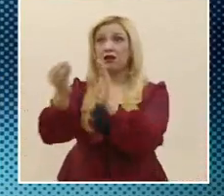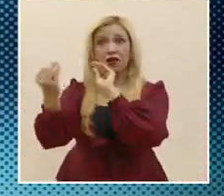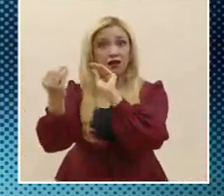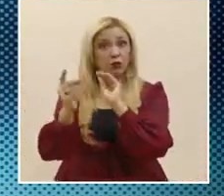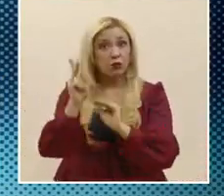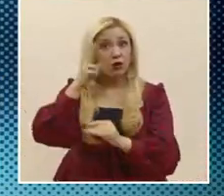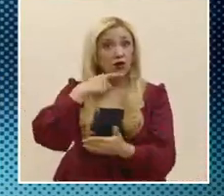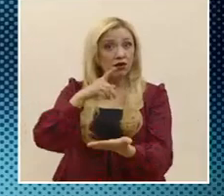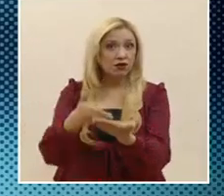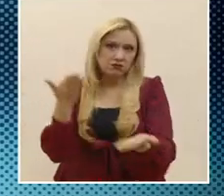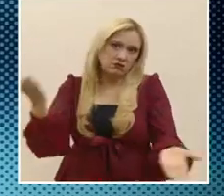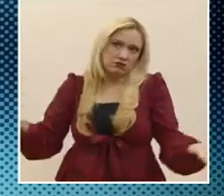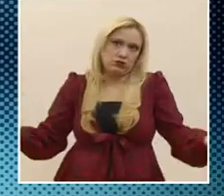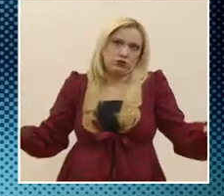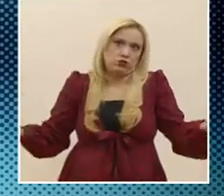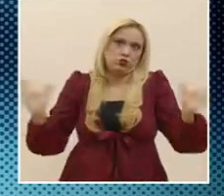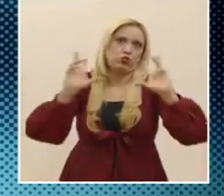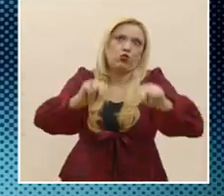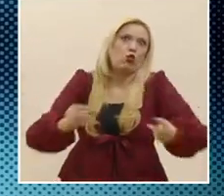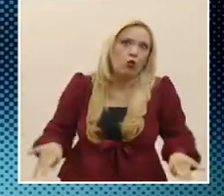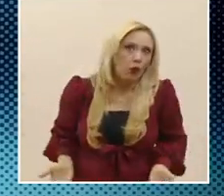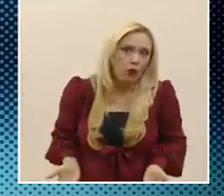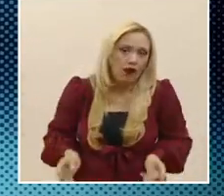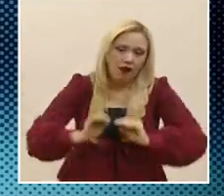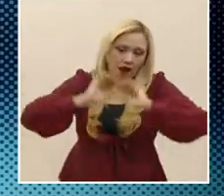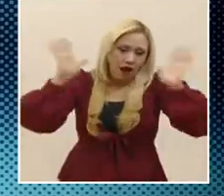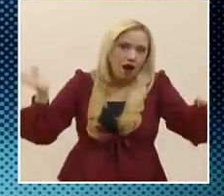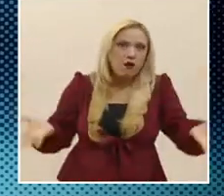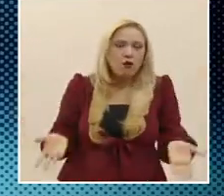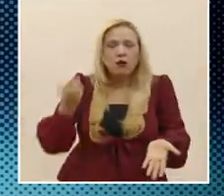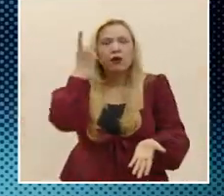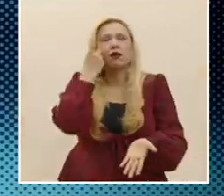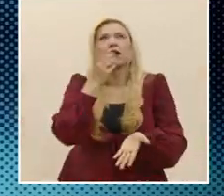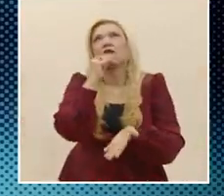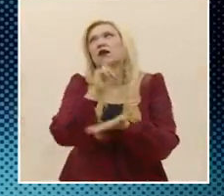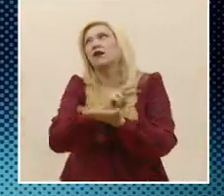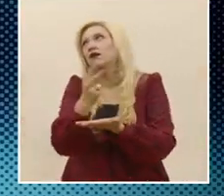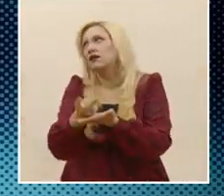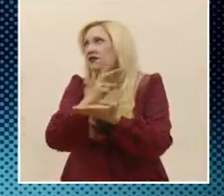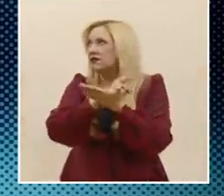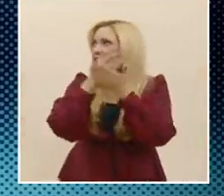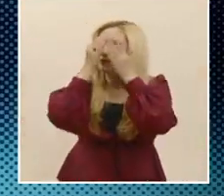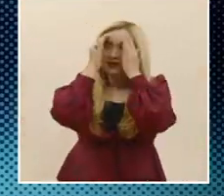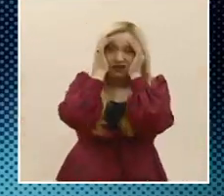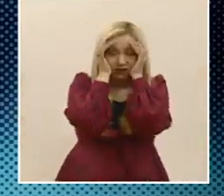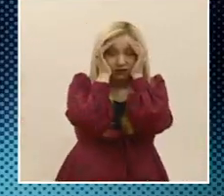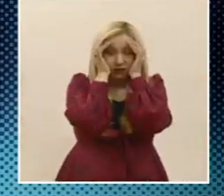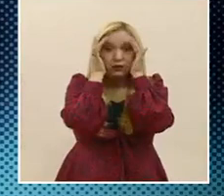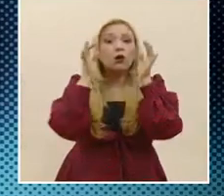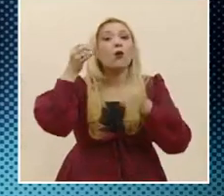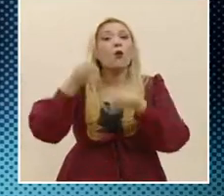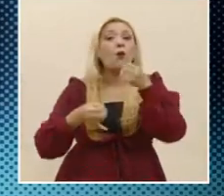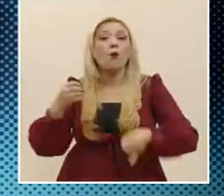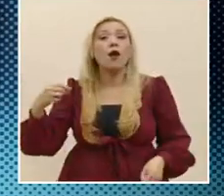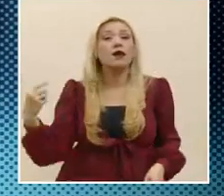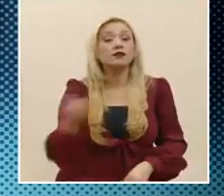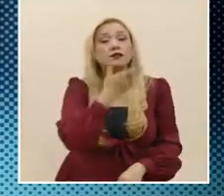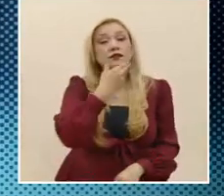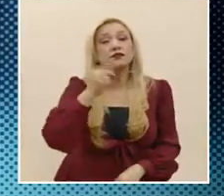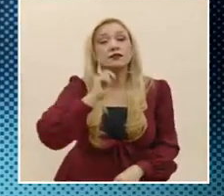tranquila, ¿eh? Van a litigar un asunto por algo que no los deja dormir. Entonces, los jueces y